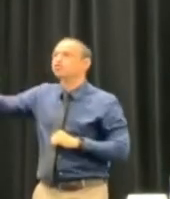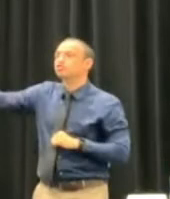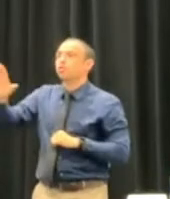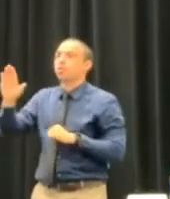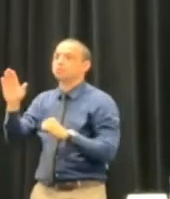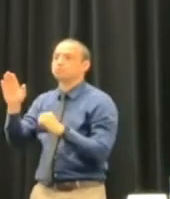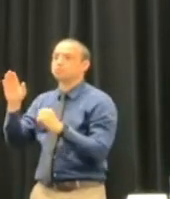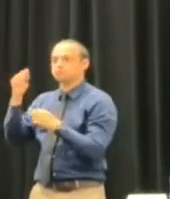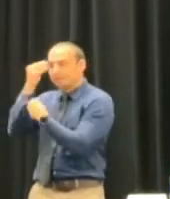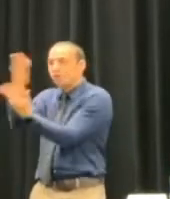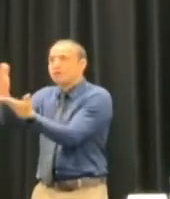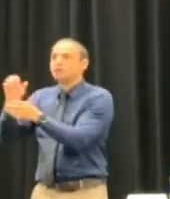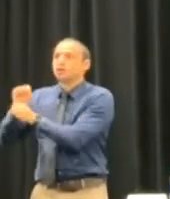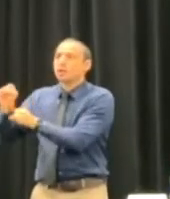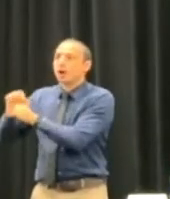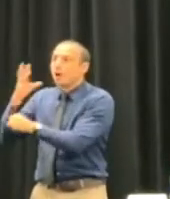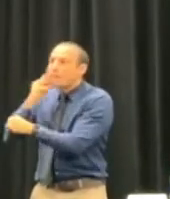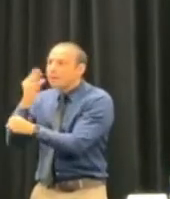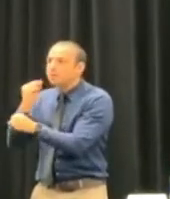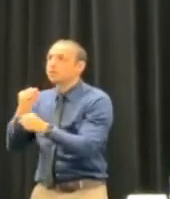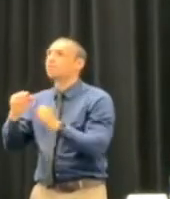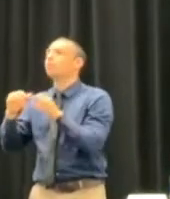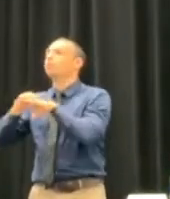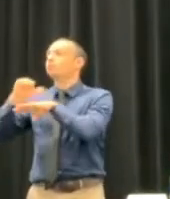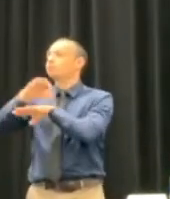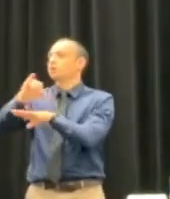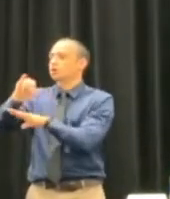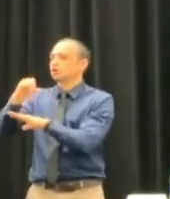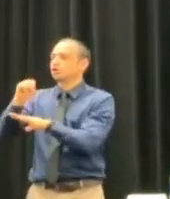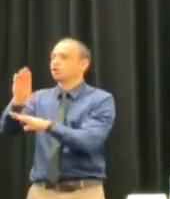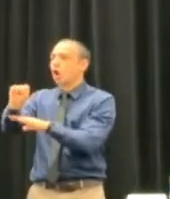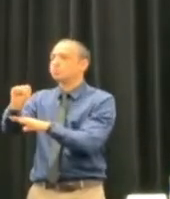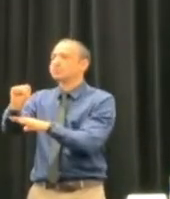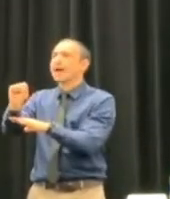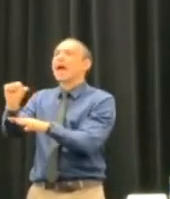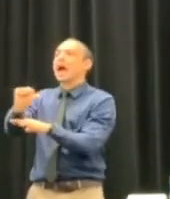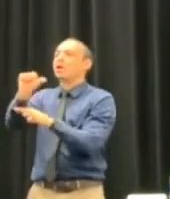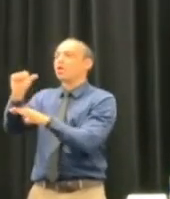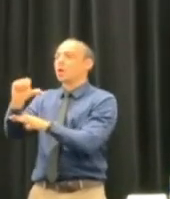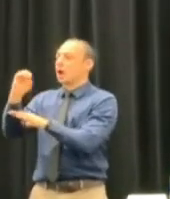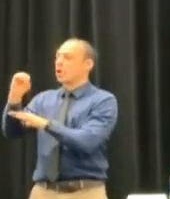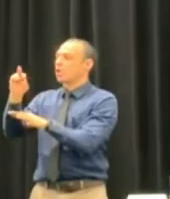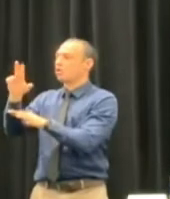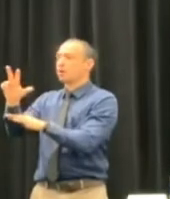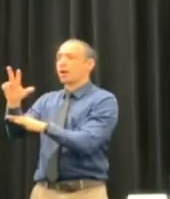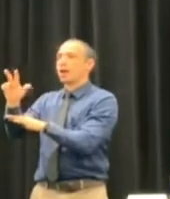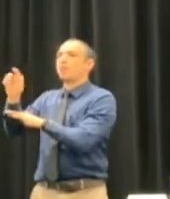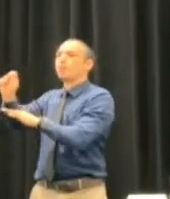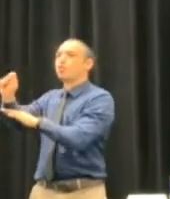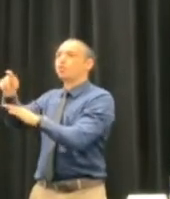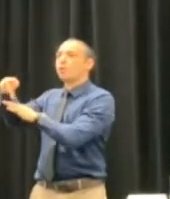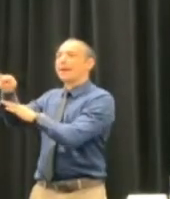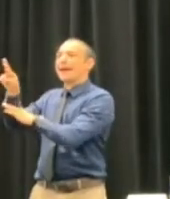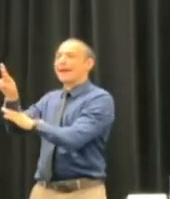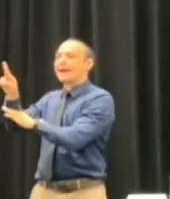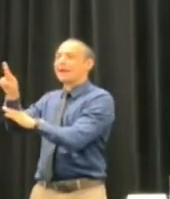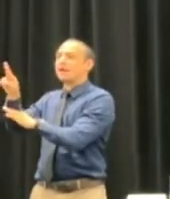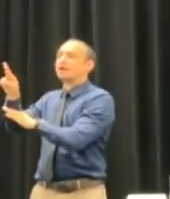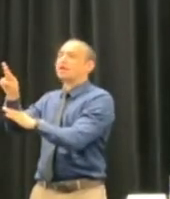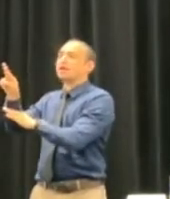entiendan que pueden cualificar jobs por tres punto pr gov jobs arroba